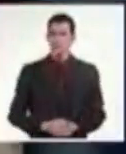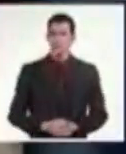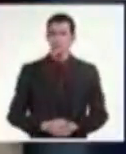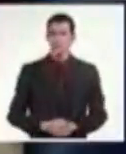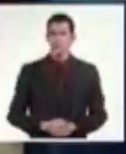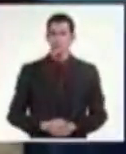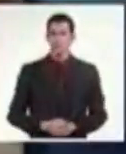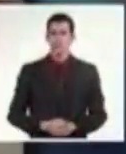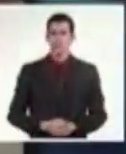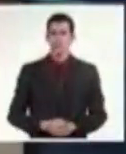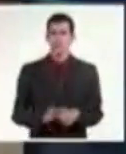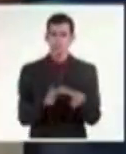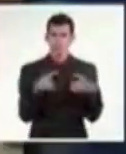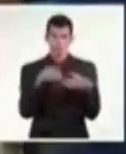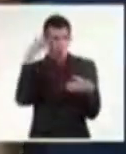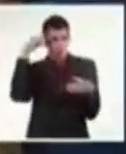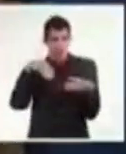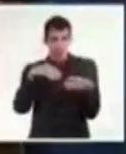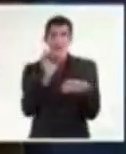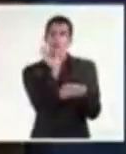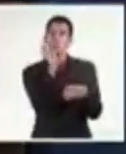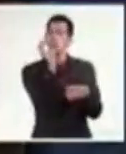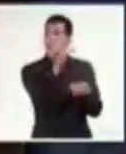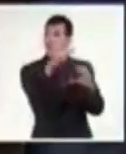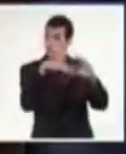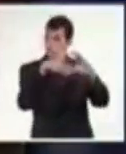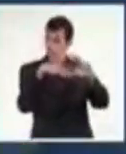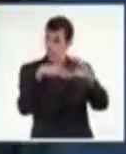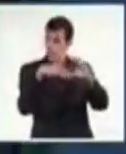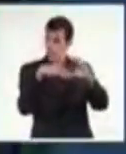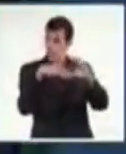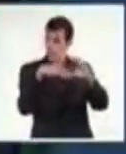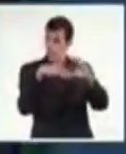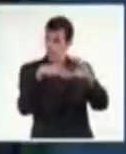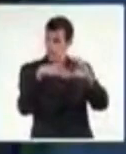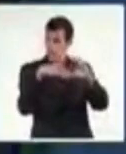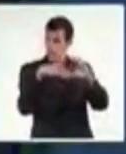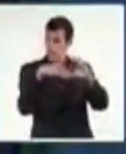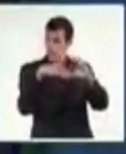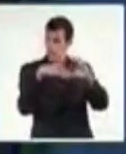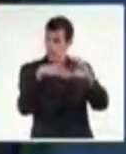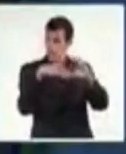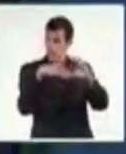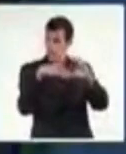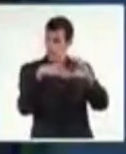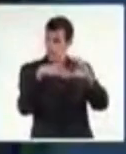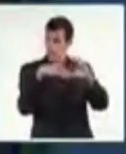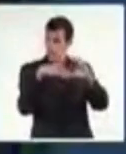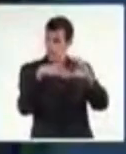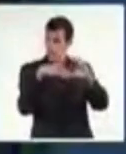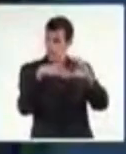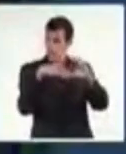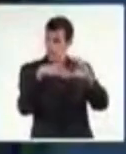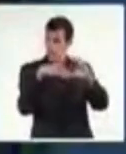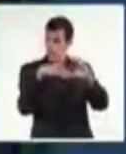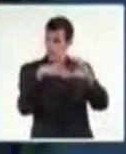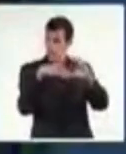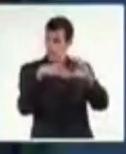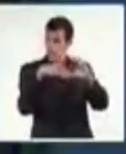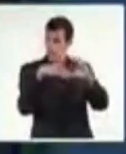estatales aprovechando los cortes del servicio eléctrico. Establecimiento de la dictadura. Estatales